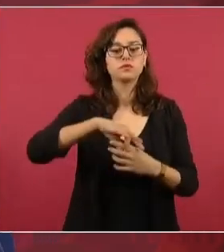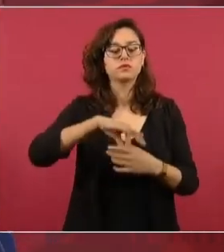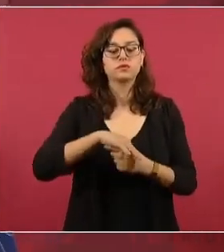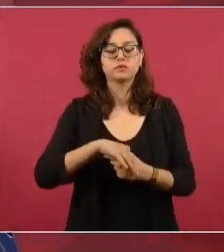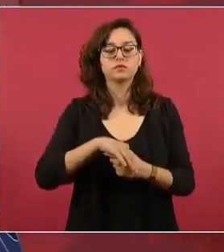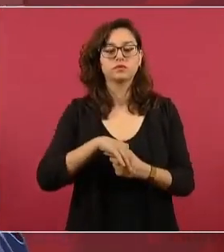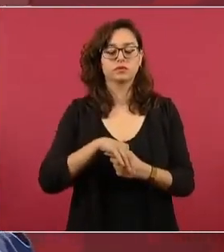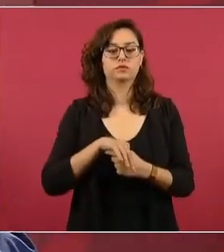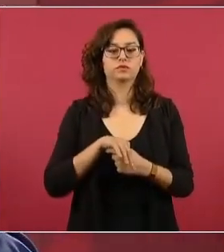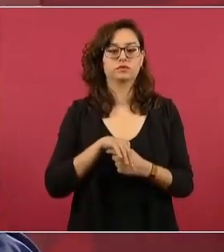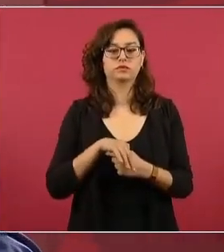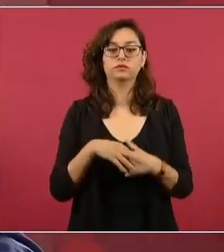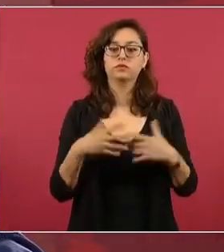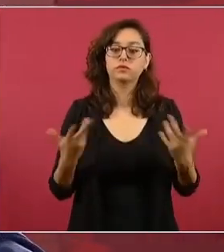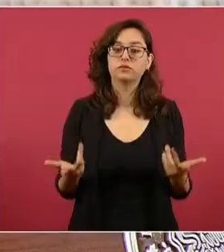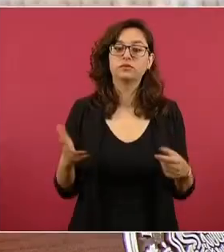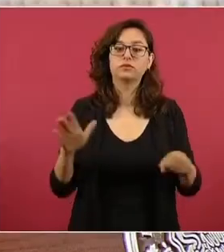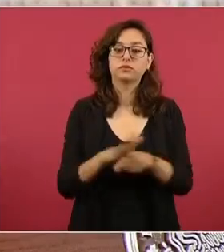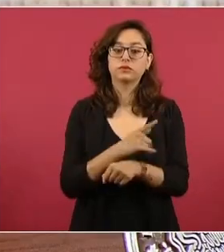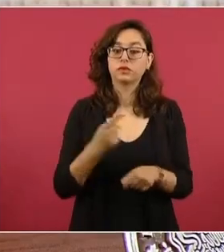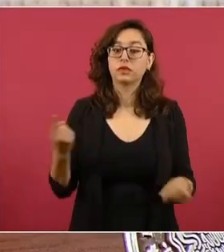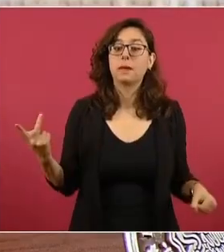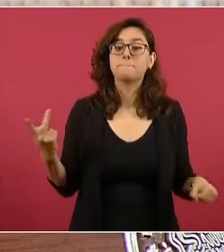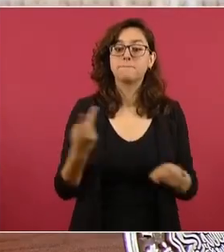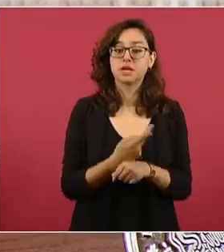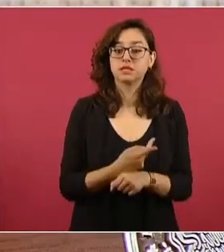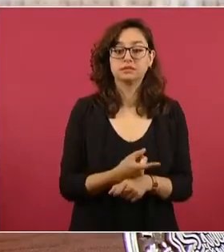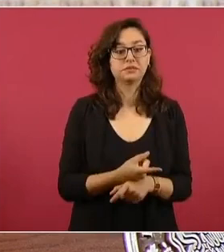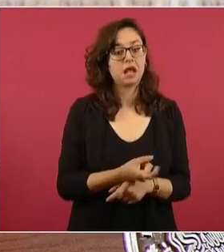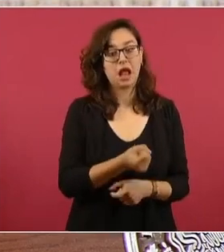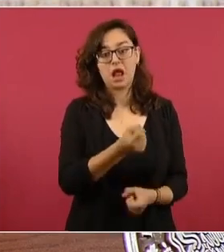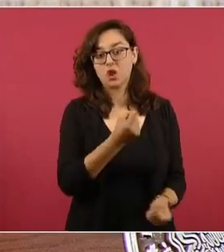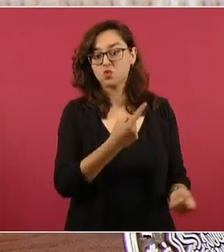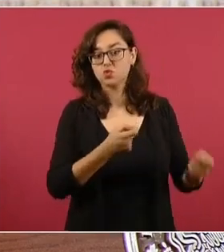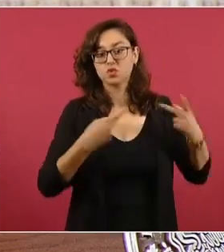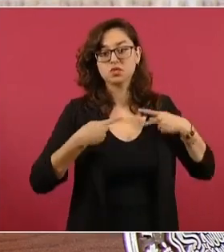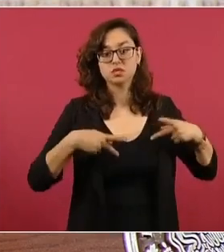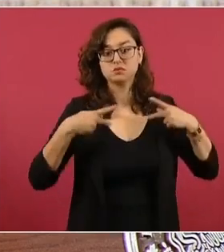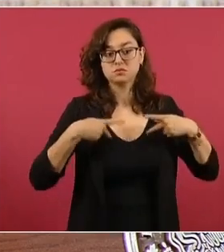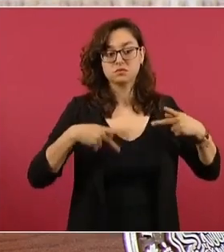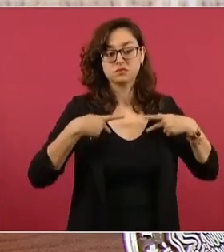porque los que no quieren la democracia